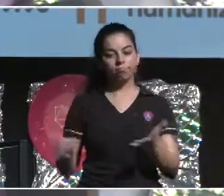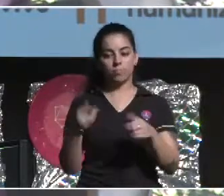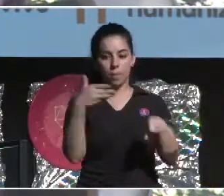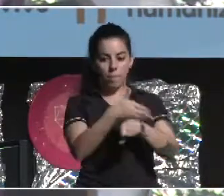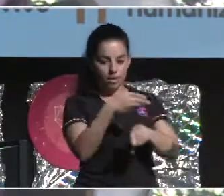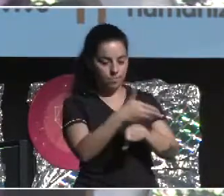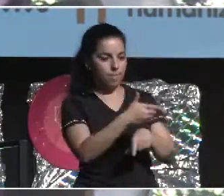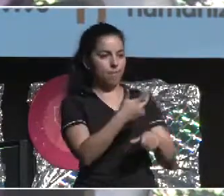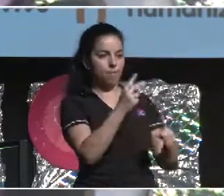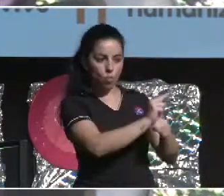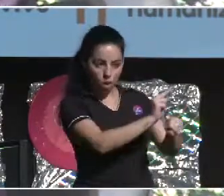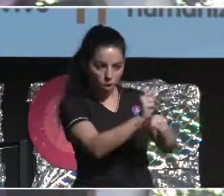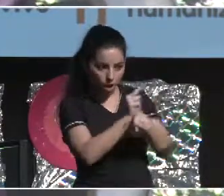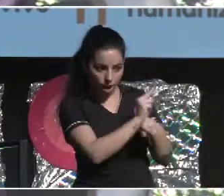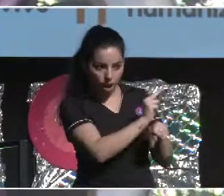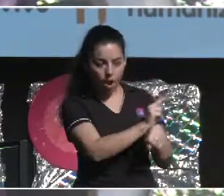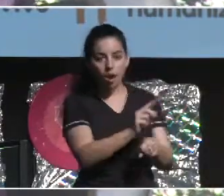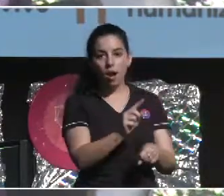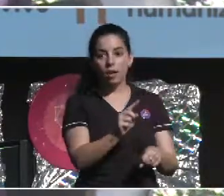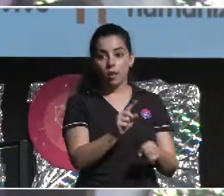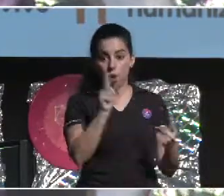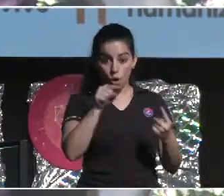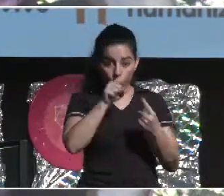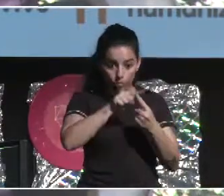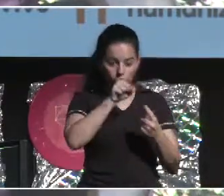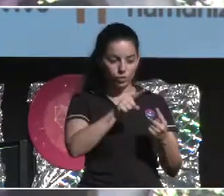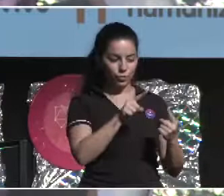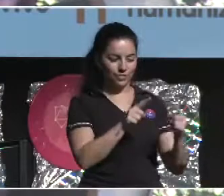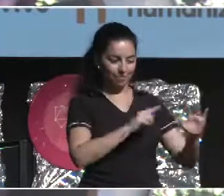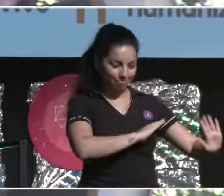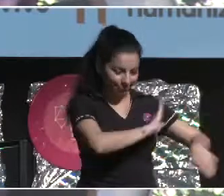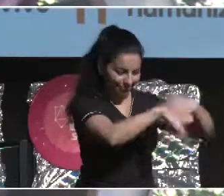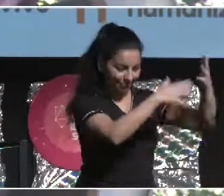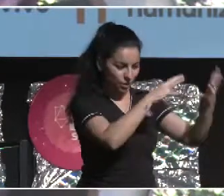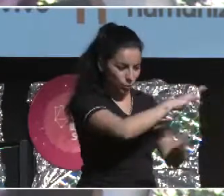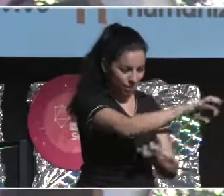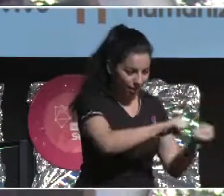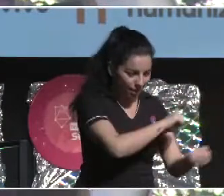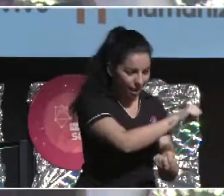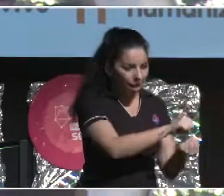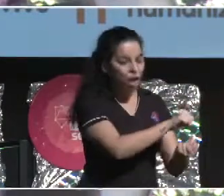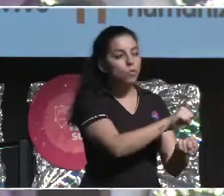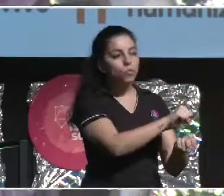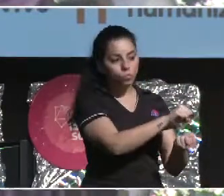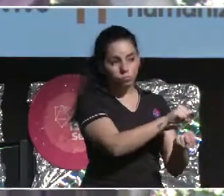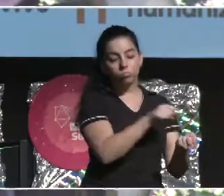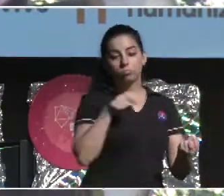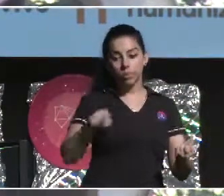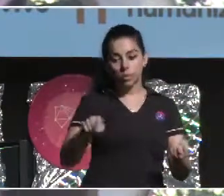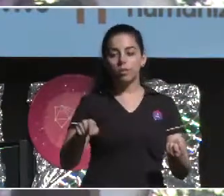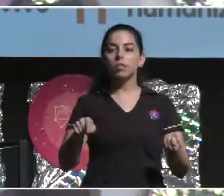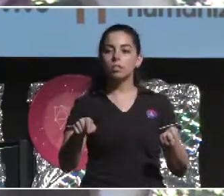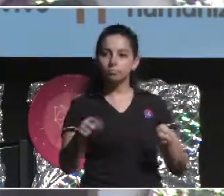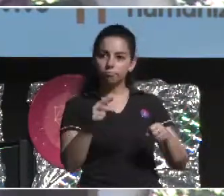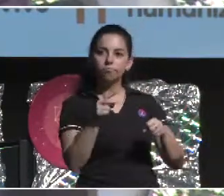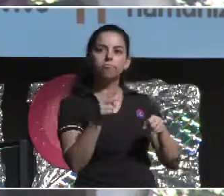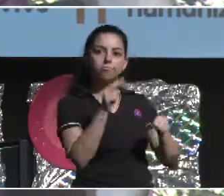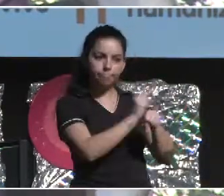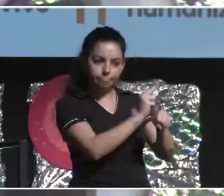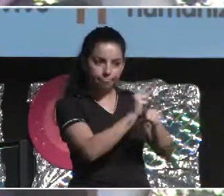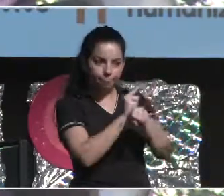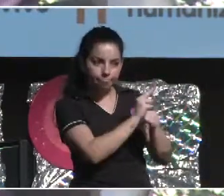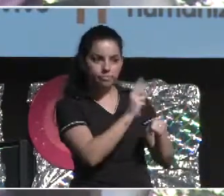es únicamente los objetivos de desarrollo sostenible core que ellos tienen, si es en temas ambientales, si es en temas